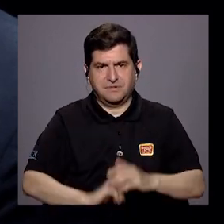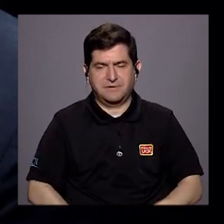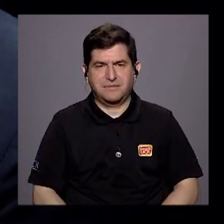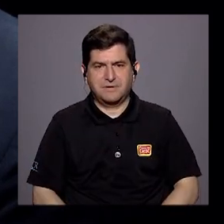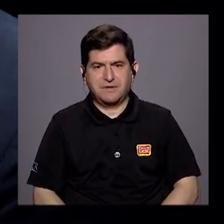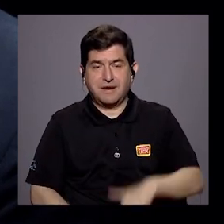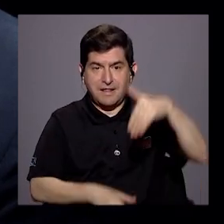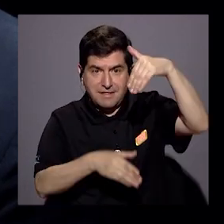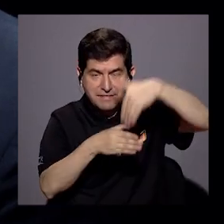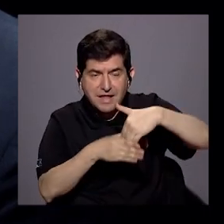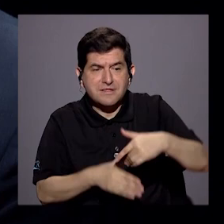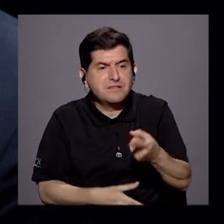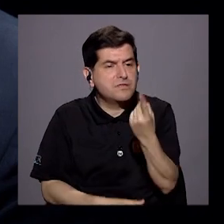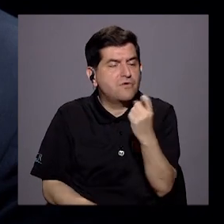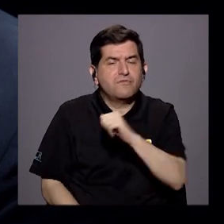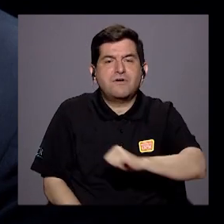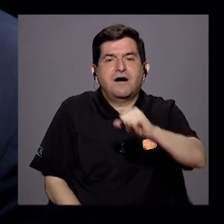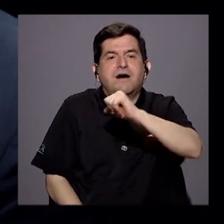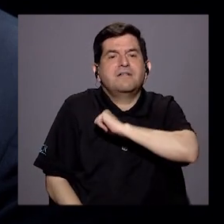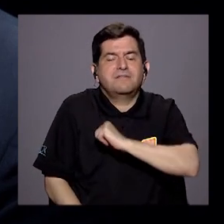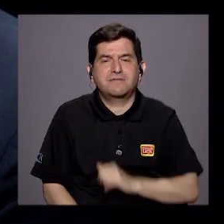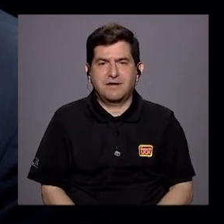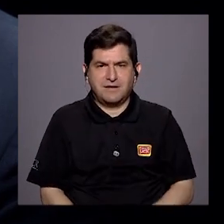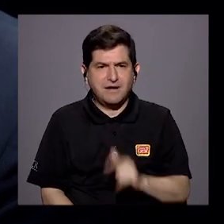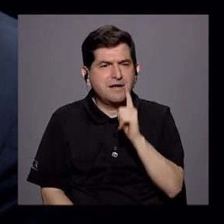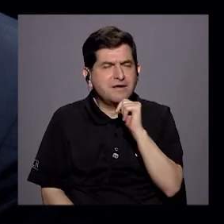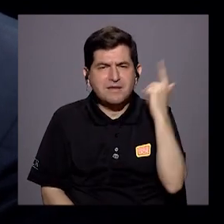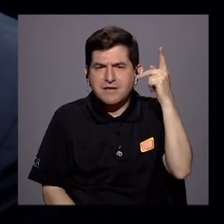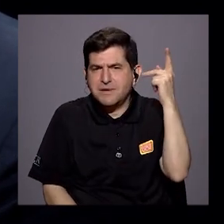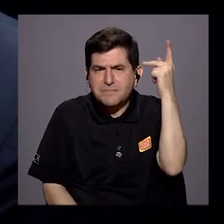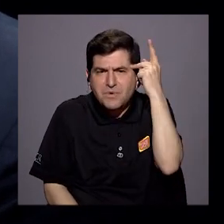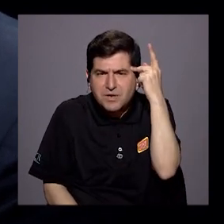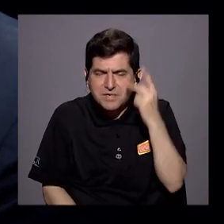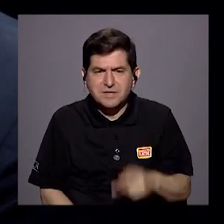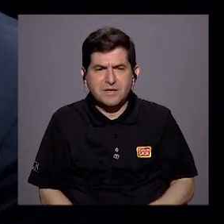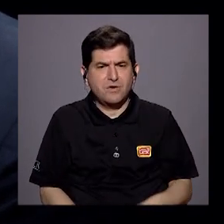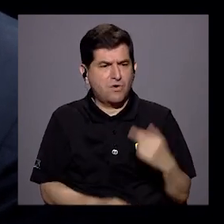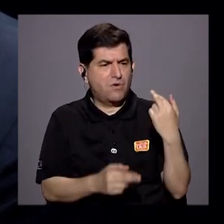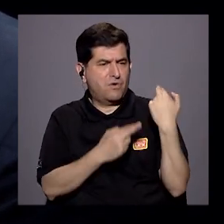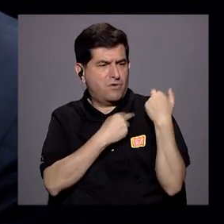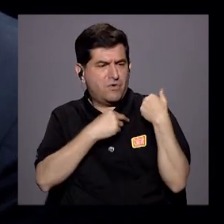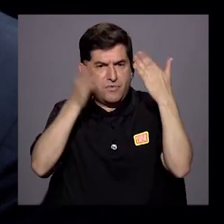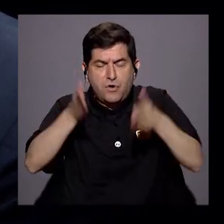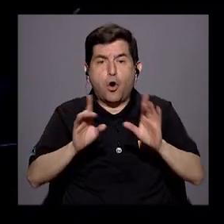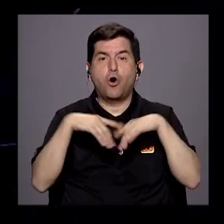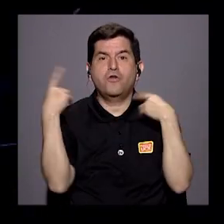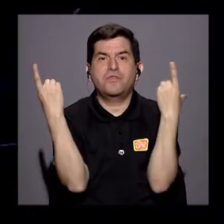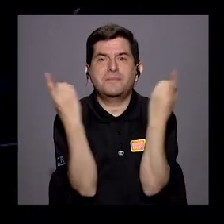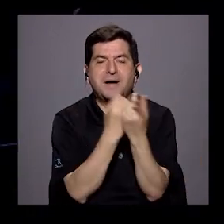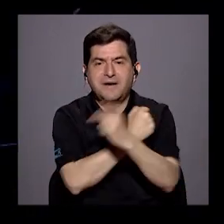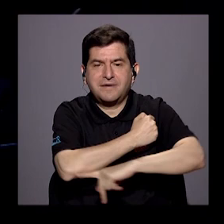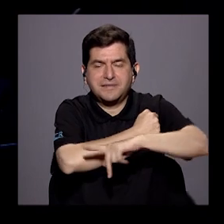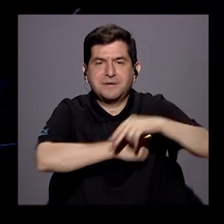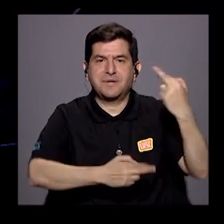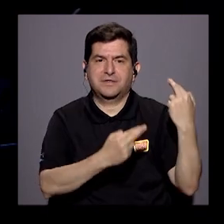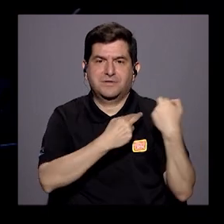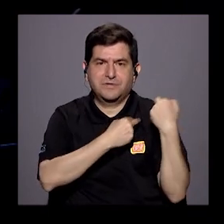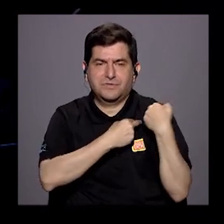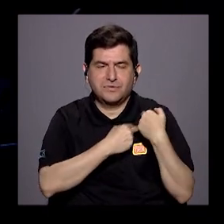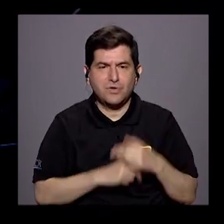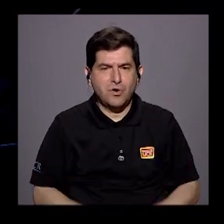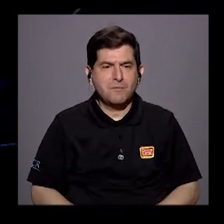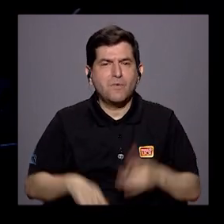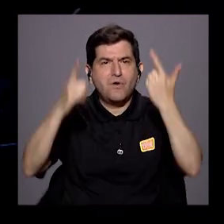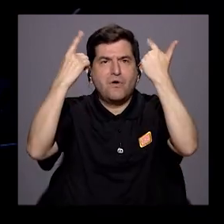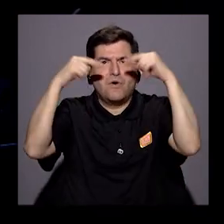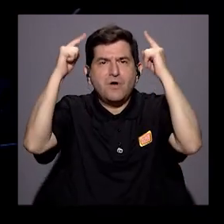señalar en el marco de esa falta de actitud quiénes son en política los responsables o cuál es el departamento de este país